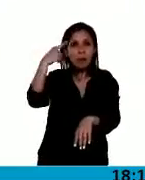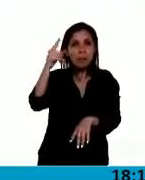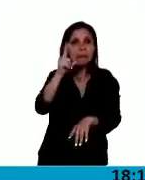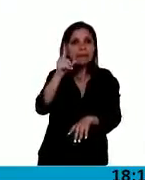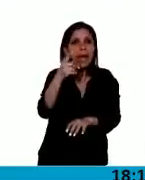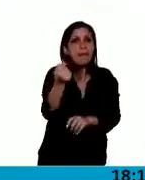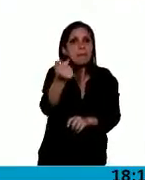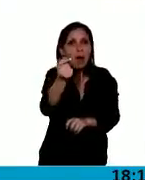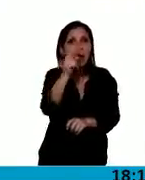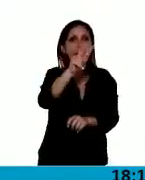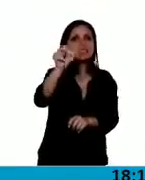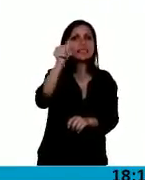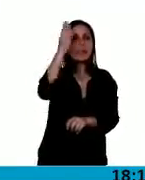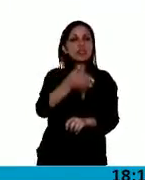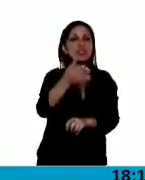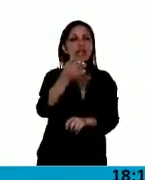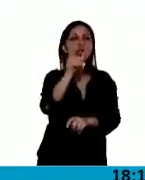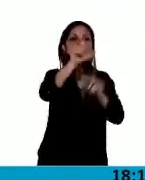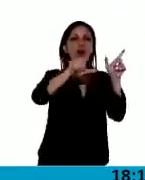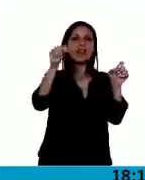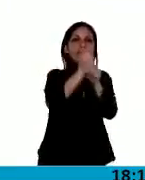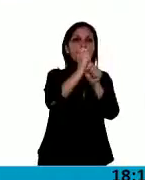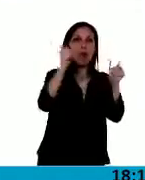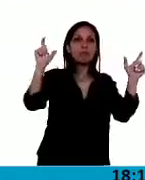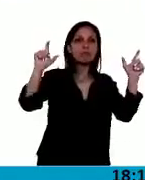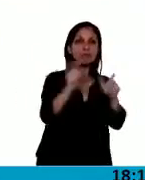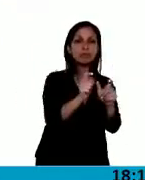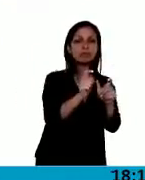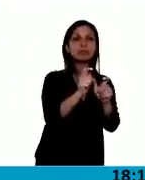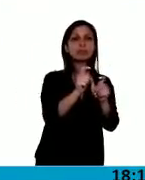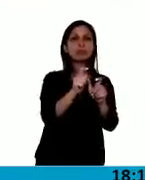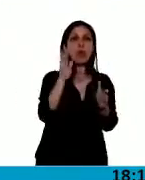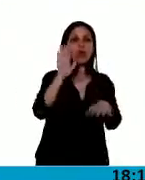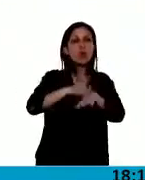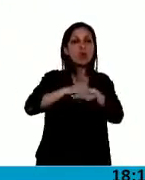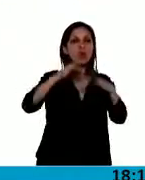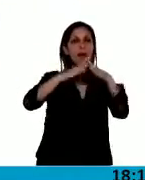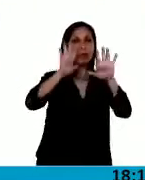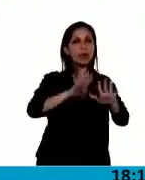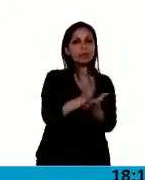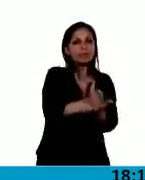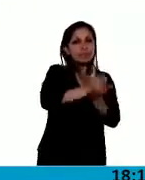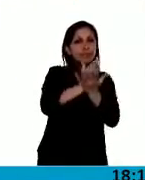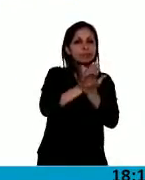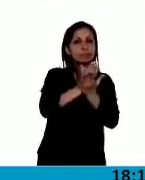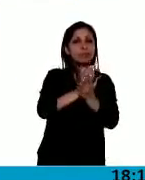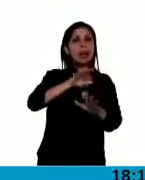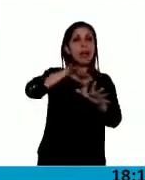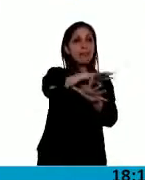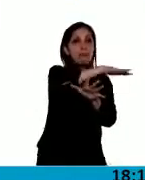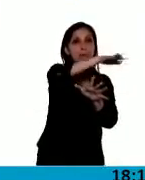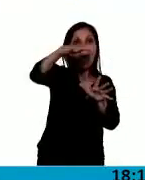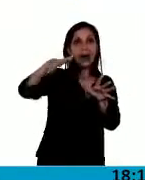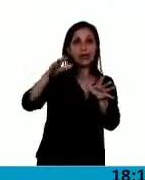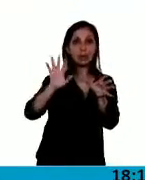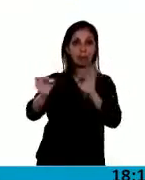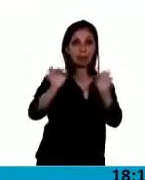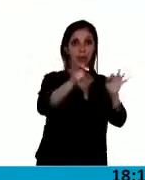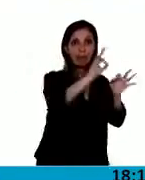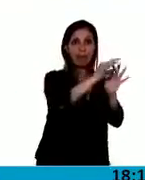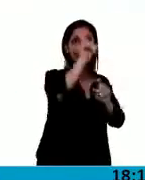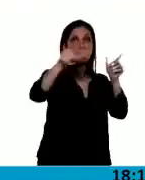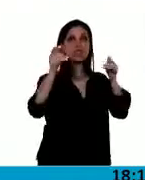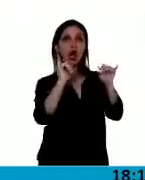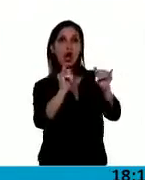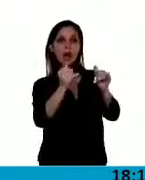de desempleo que tenemos en la ciudad producto de la cuarentena estricta? A la gente de los barrios periféricos, a los jóvenes que perdieron los empleos, a